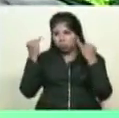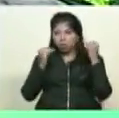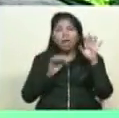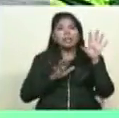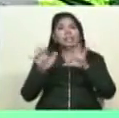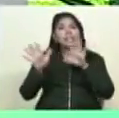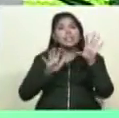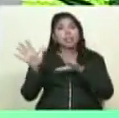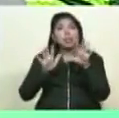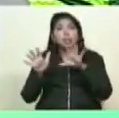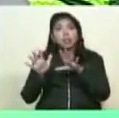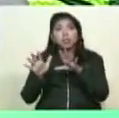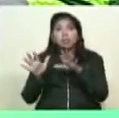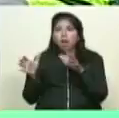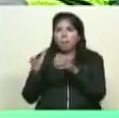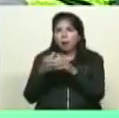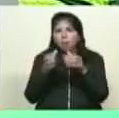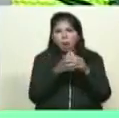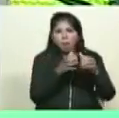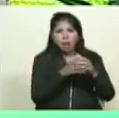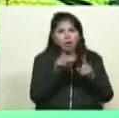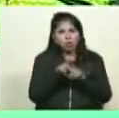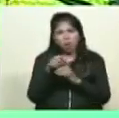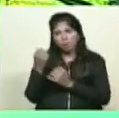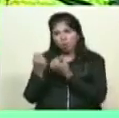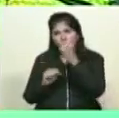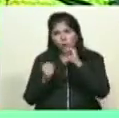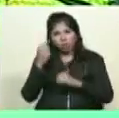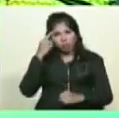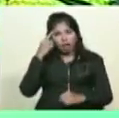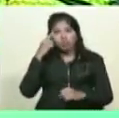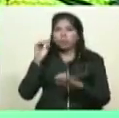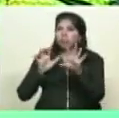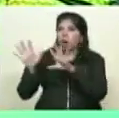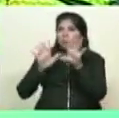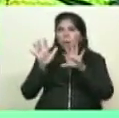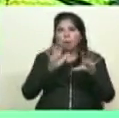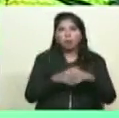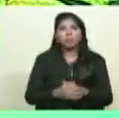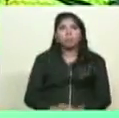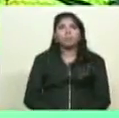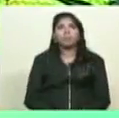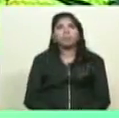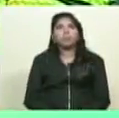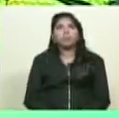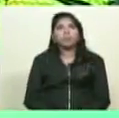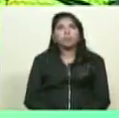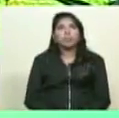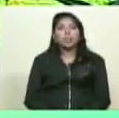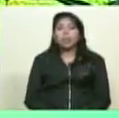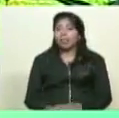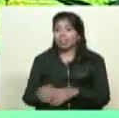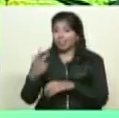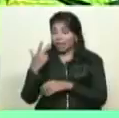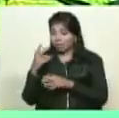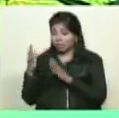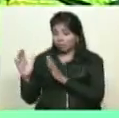15 motores. Los CPT han nacido en los tres primeros motores.